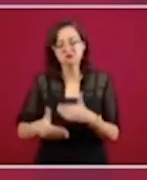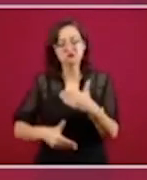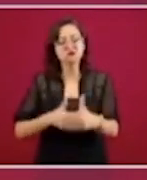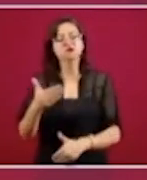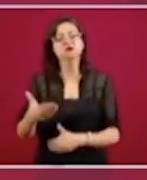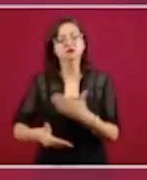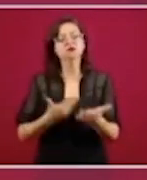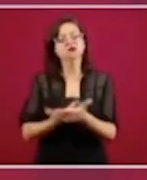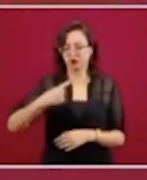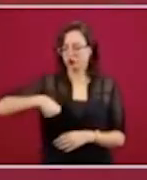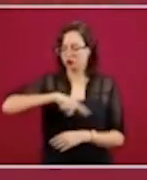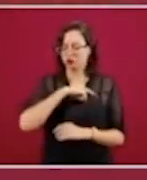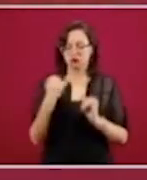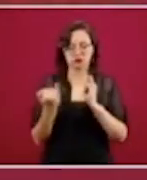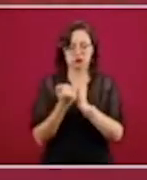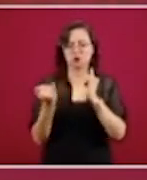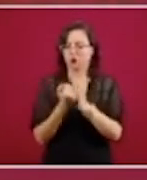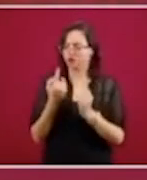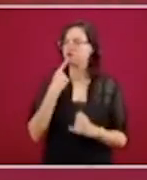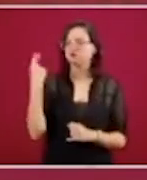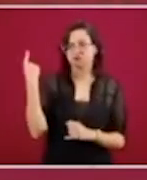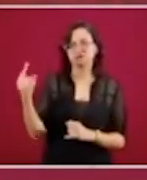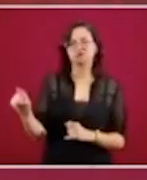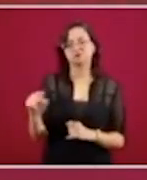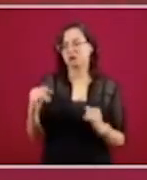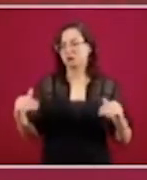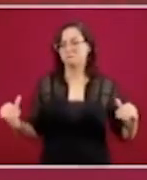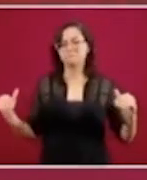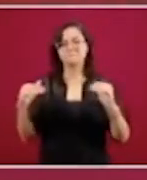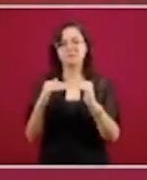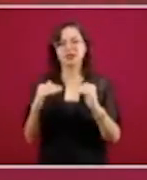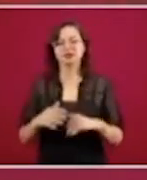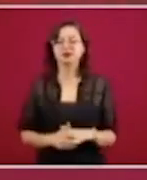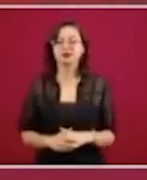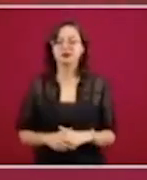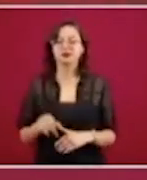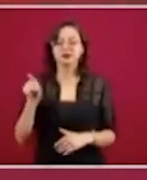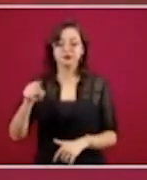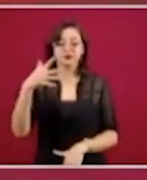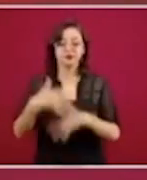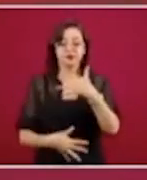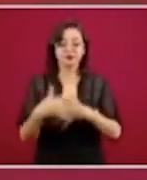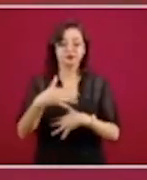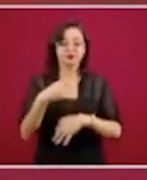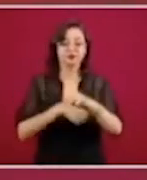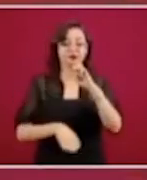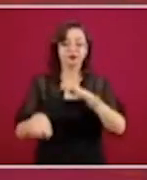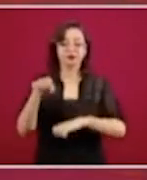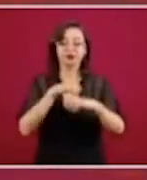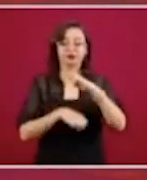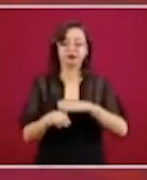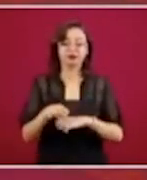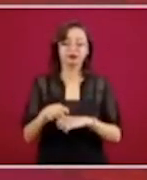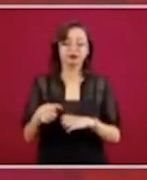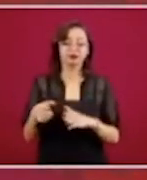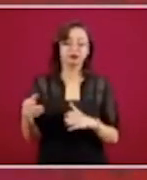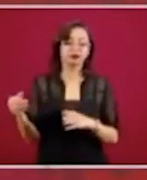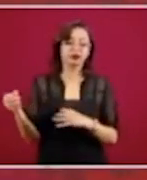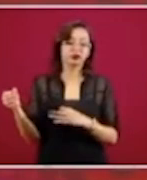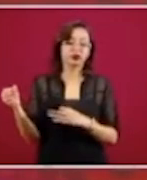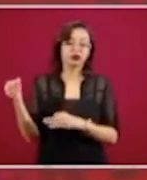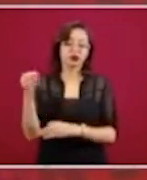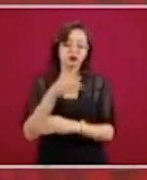al pleito. Les aclaro que de las 15, no todas